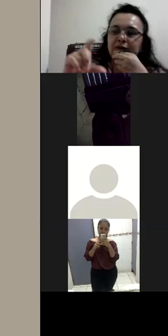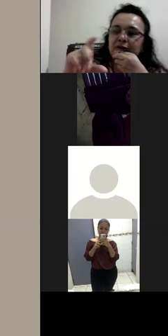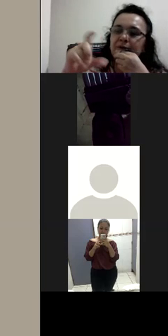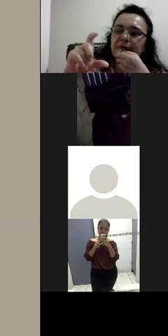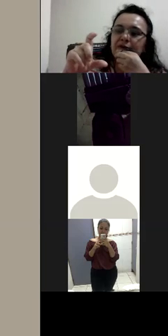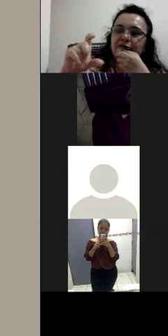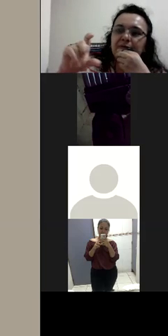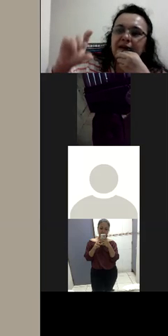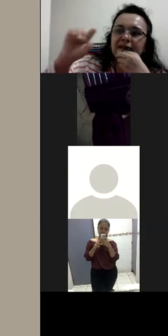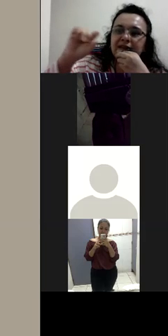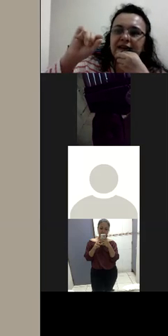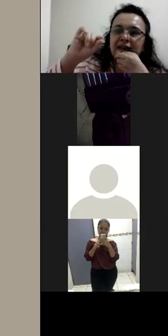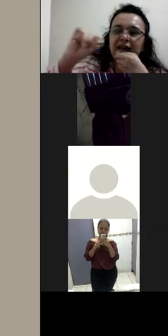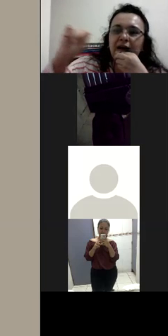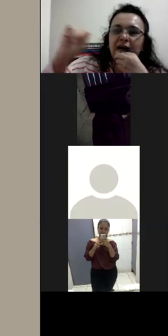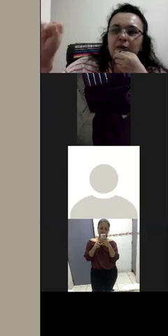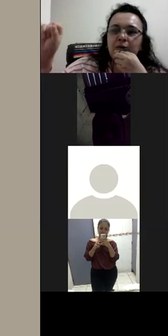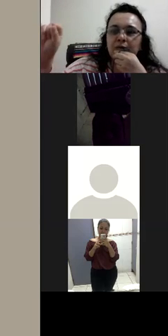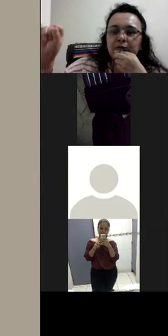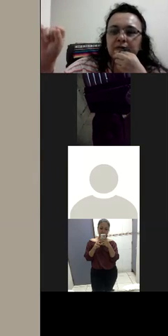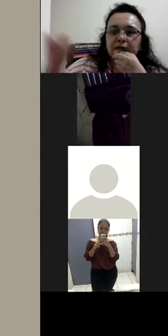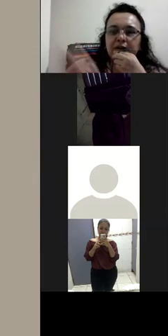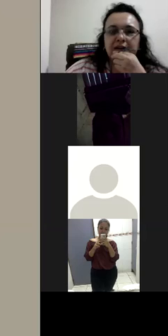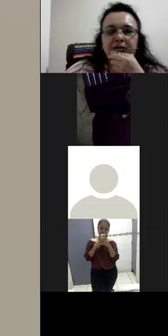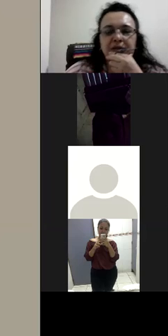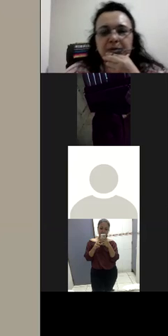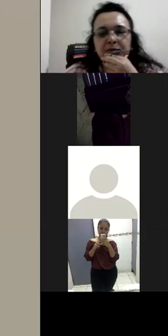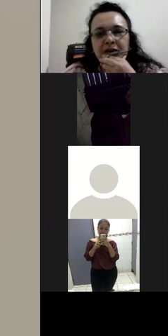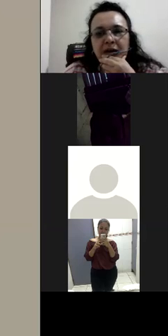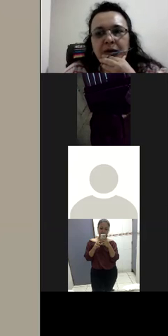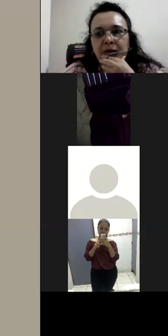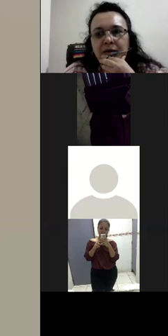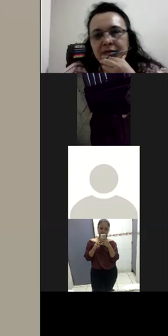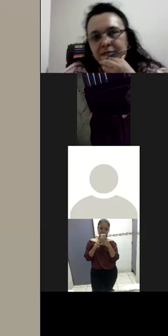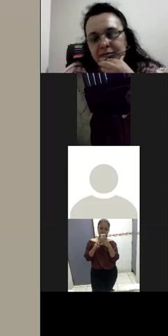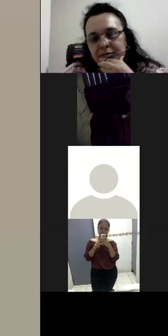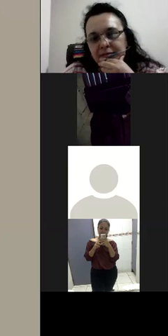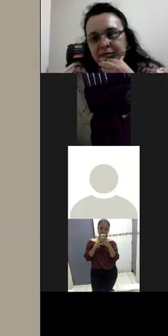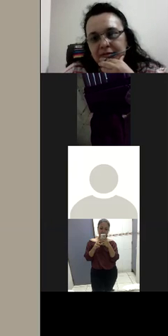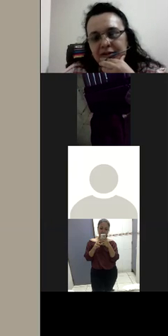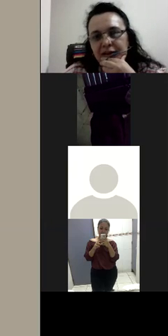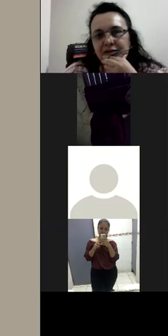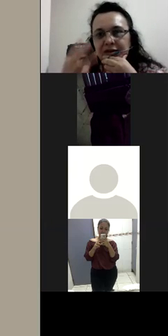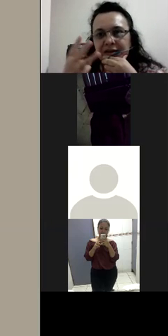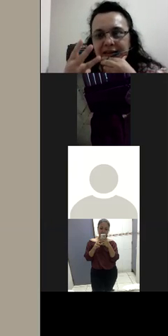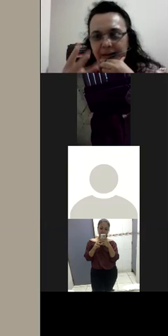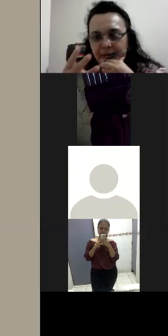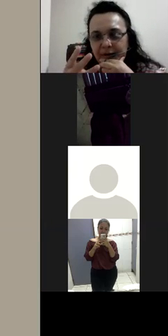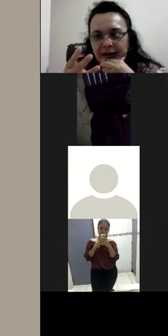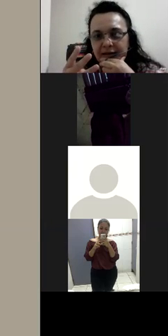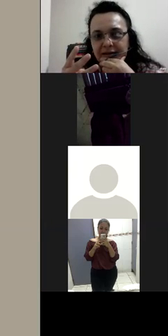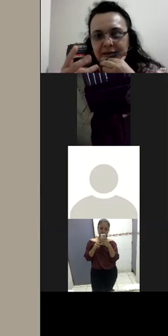cuando usted compra un perfume, dice E-A-U. Eso se pronuncia O. O sea, son